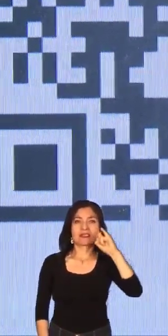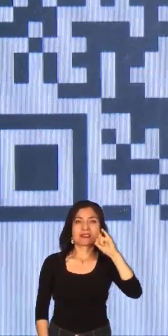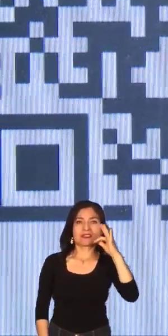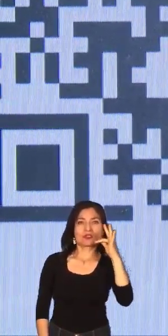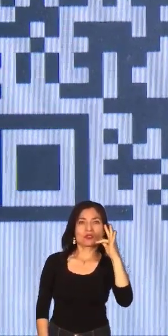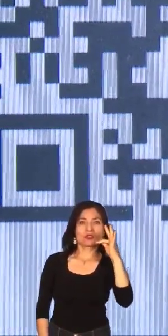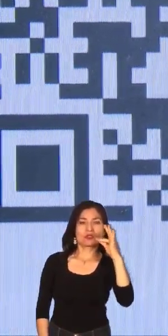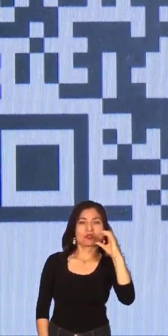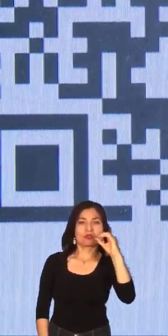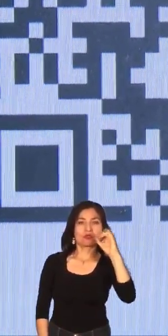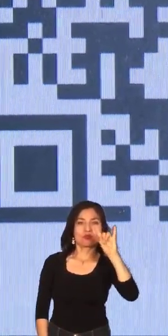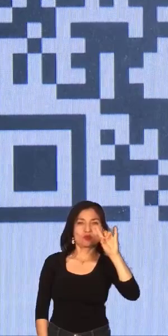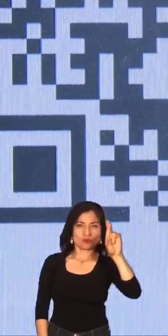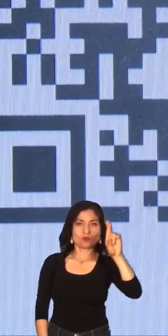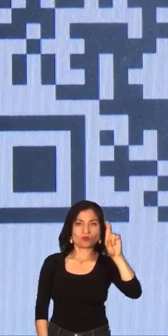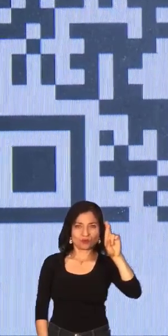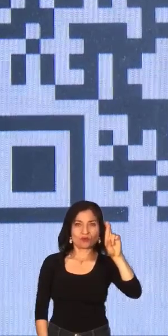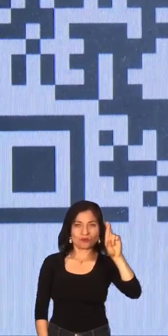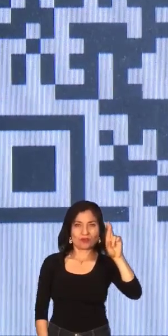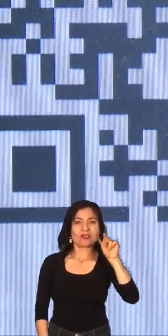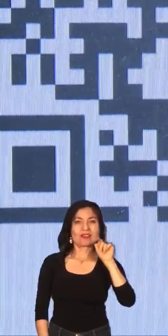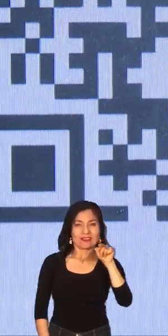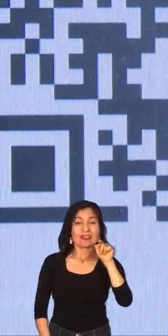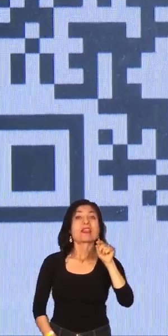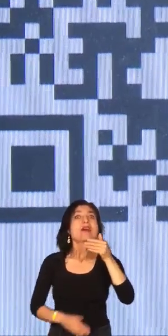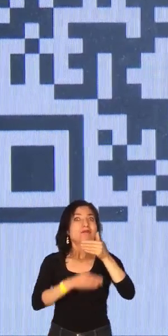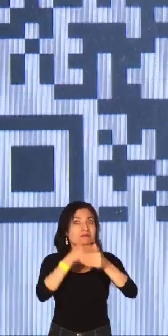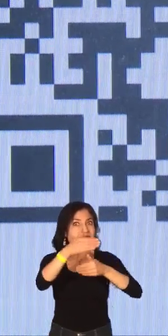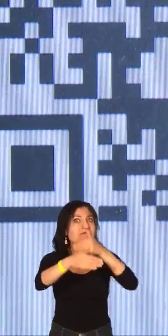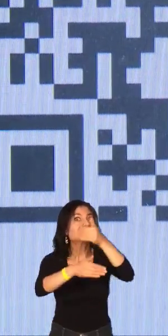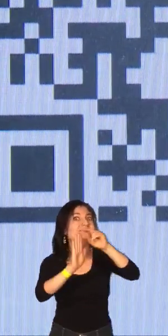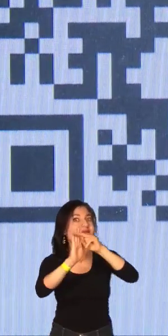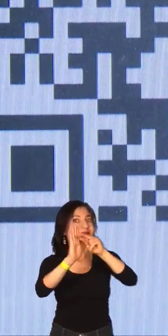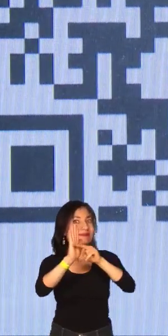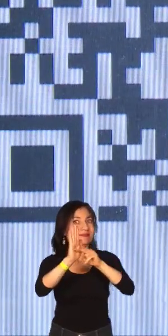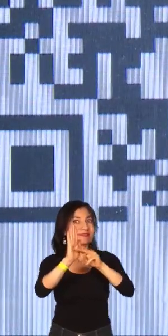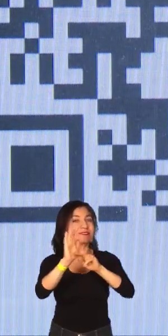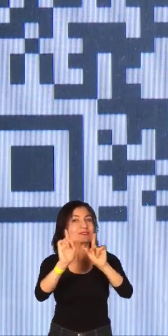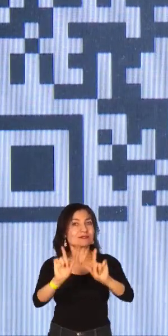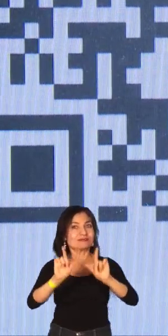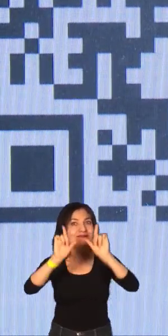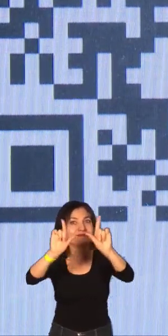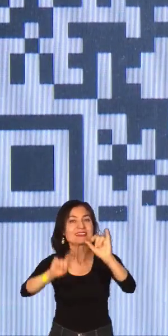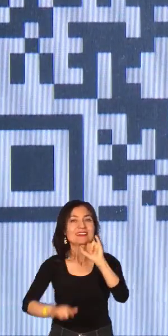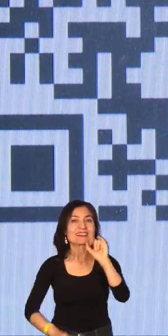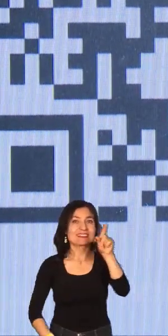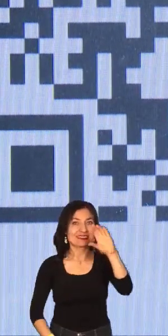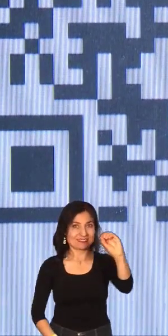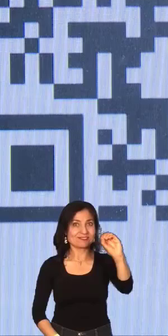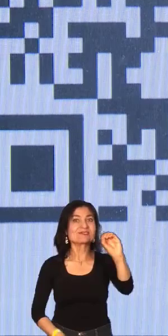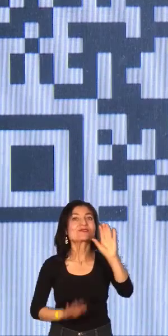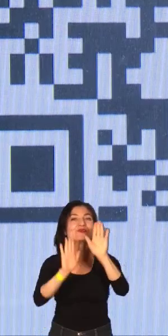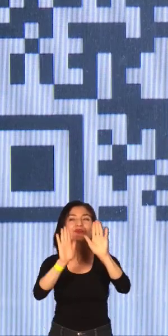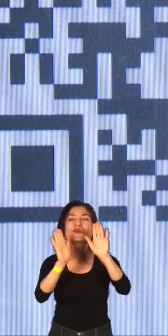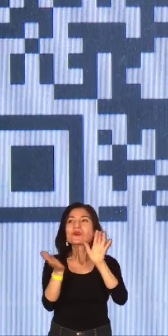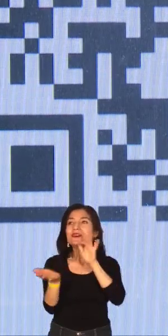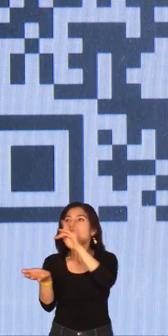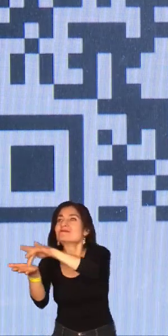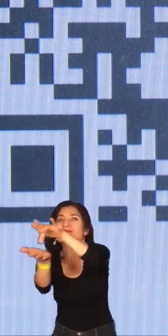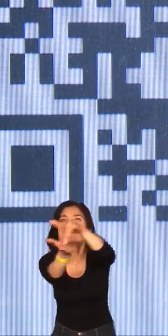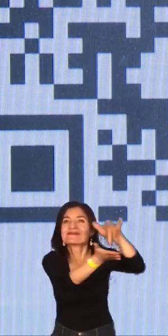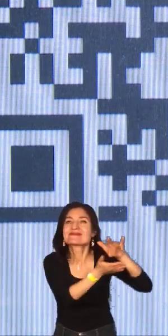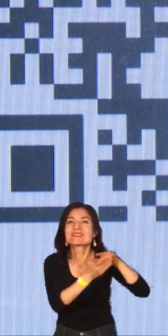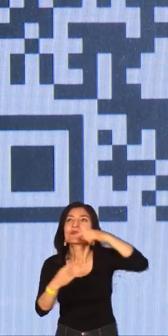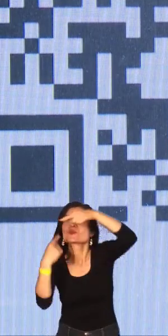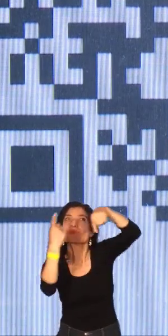Hemos sabido que está en camino de obtenerse una norma ISO de destinos turísticos inteligentes. Hay un comité que está trabajando